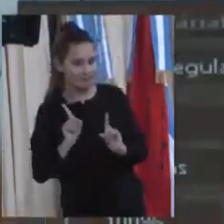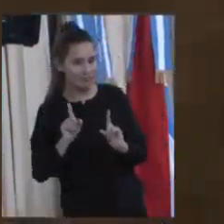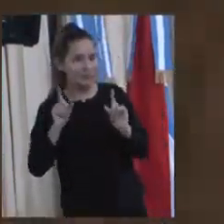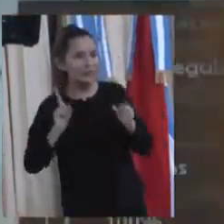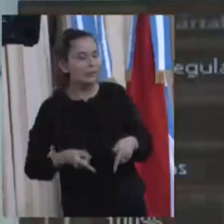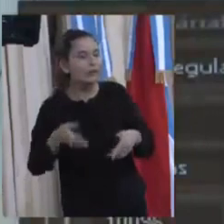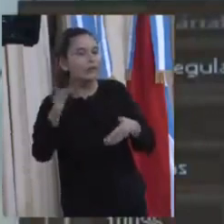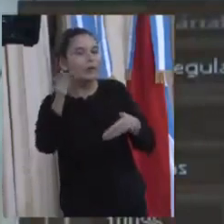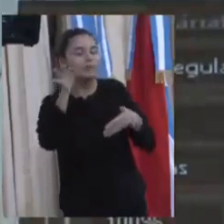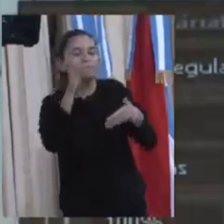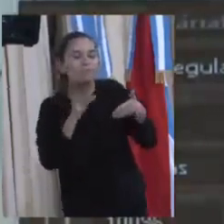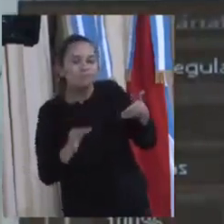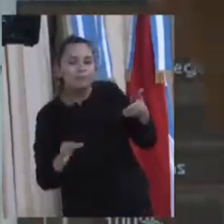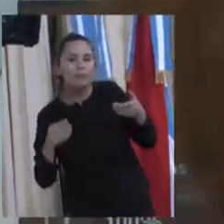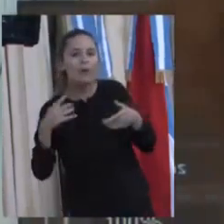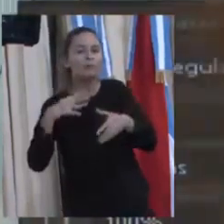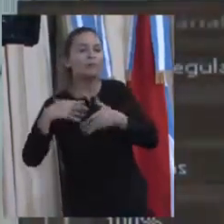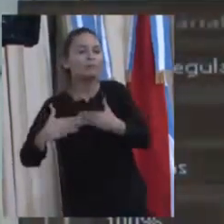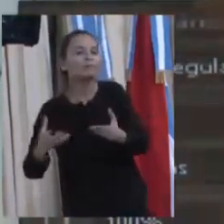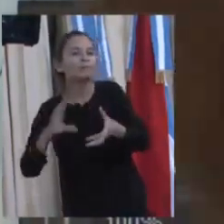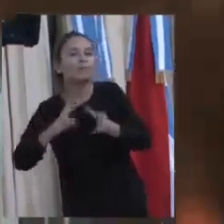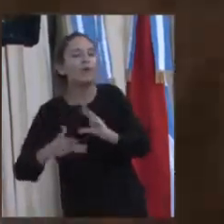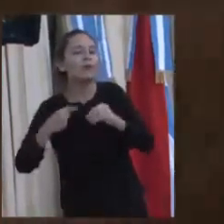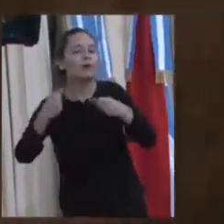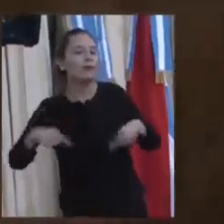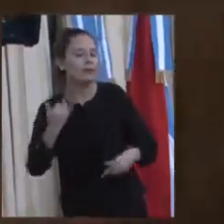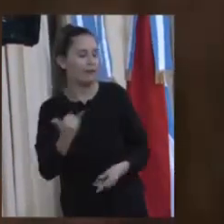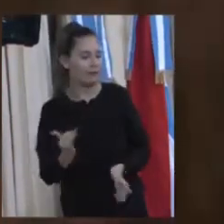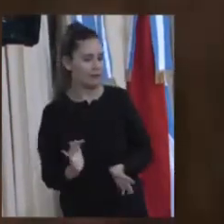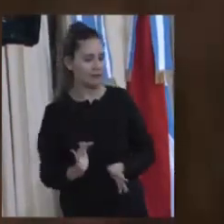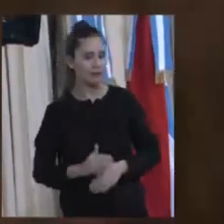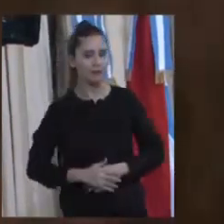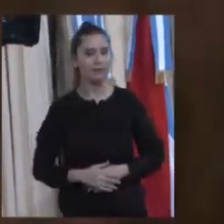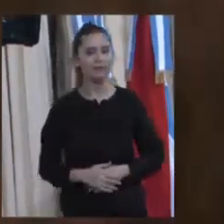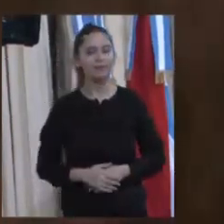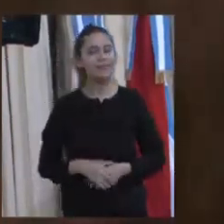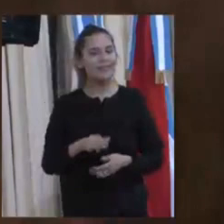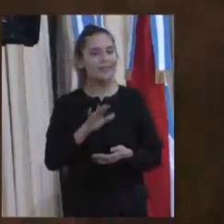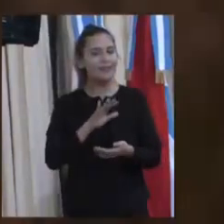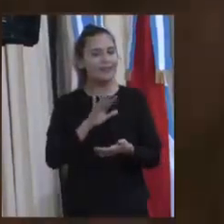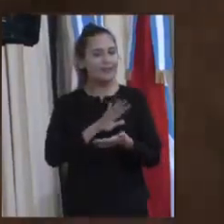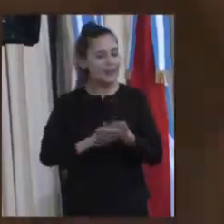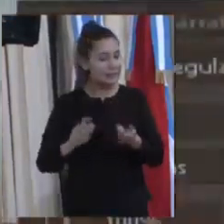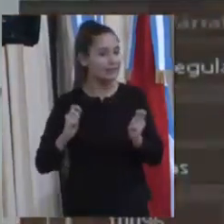las características y funciones que tienen. Precisamente en la base de esta